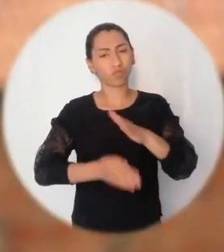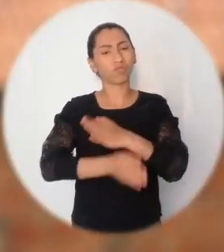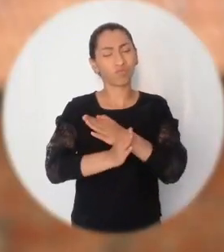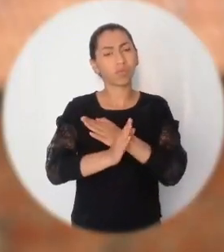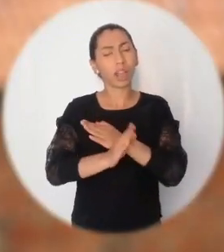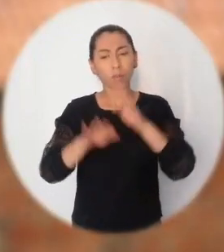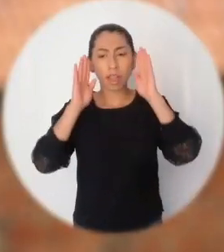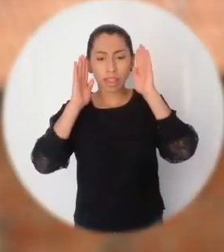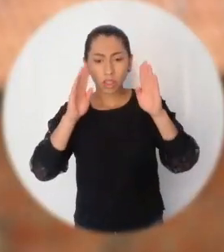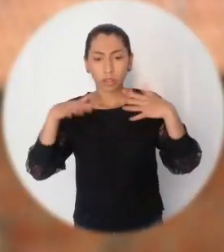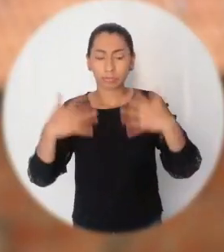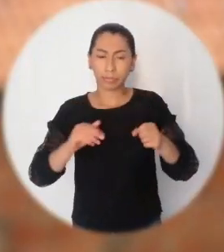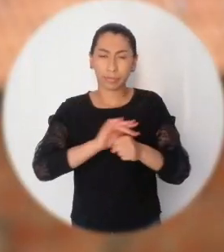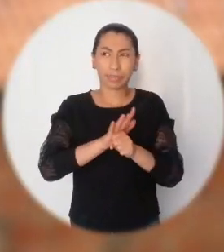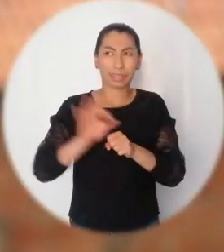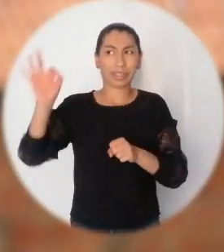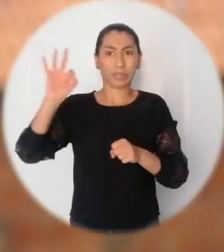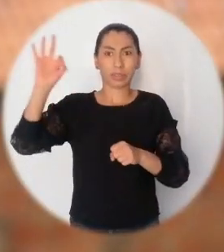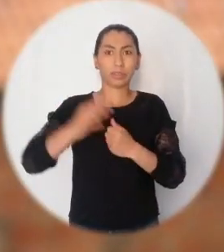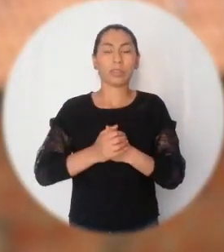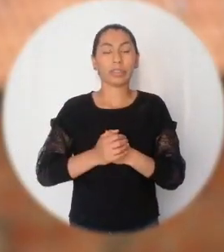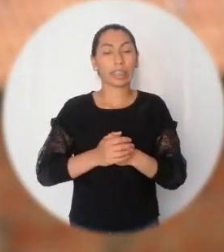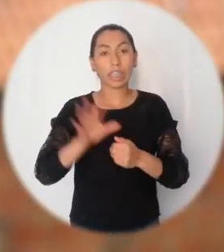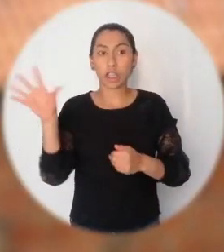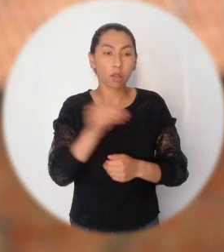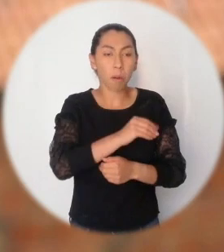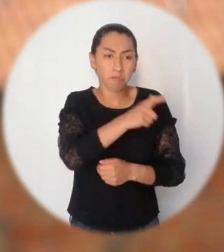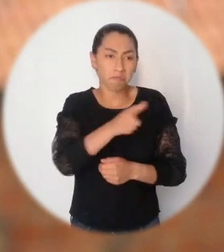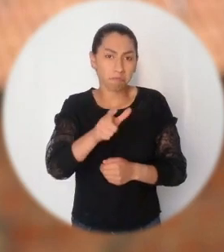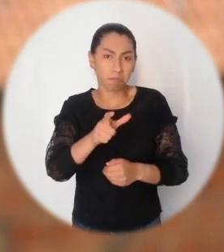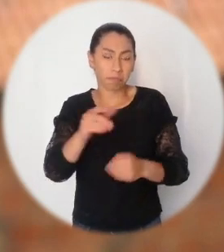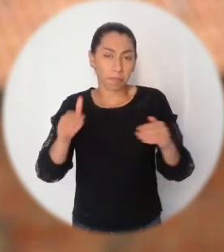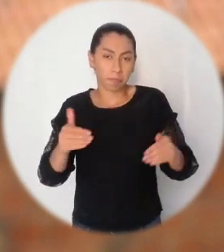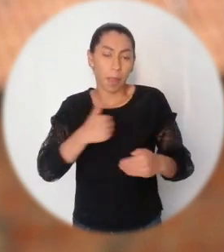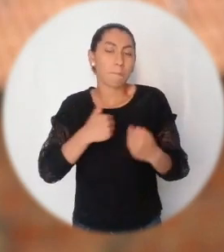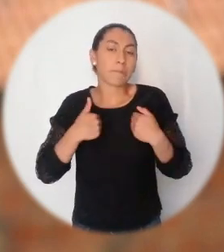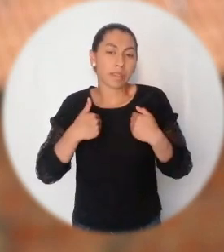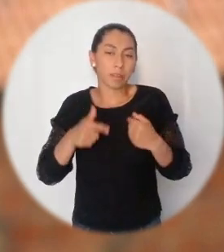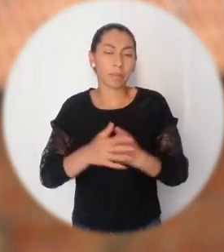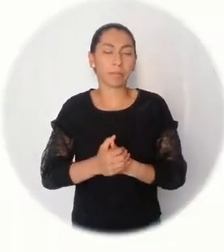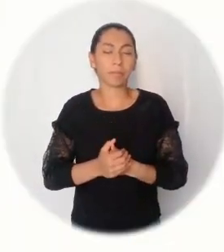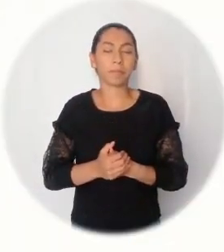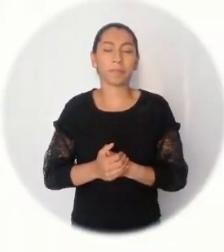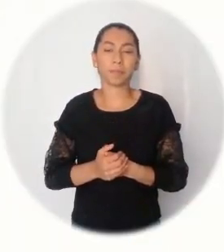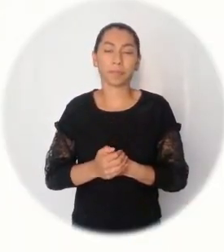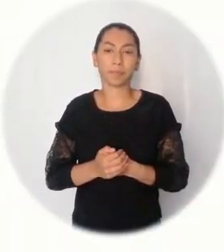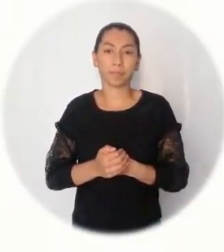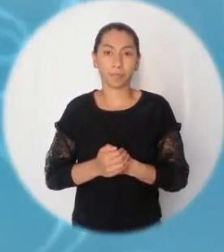La Unidad para las Víctimas continúa con la atención durante esta emergencia sanitaria por el COVID-19 a todas las víctimas del conflicto armado.